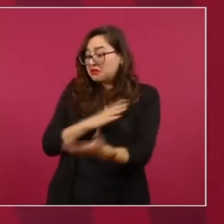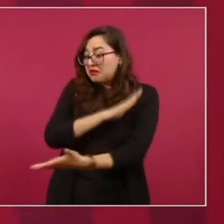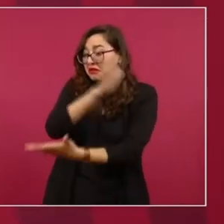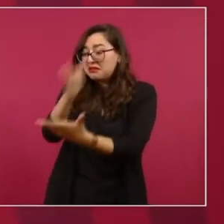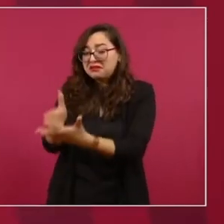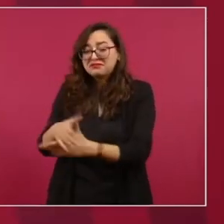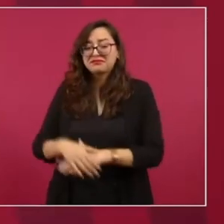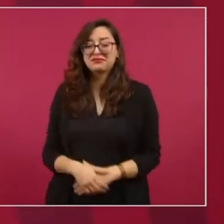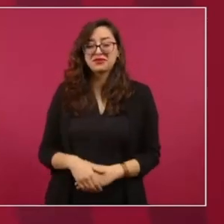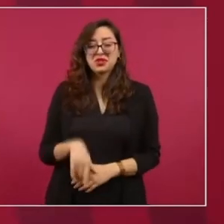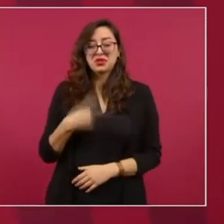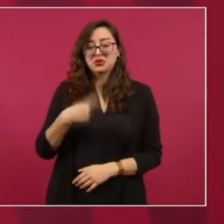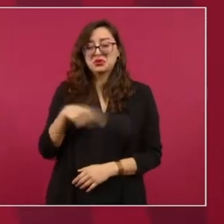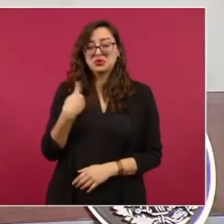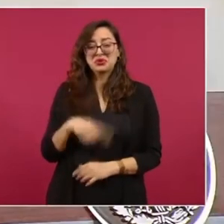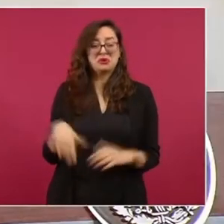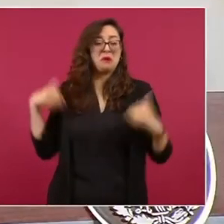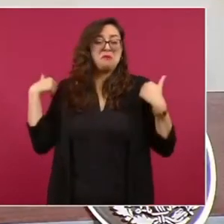¿Para qué voy si me van